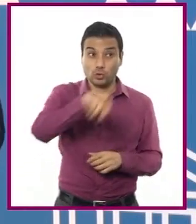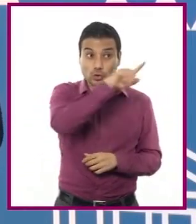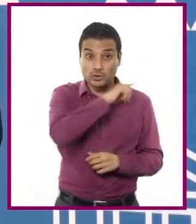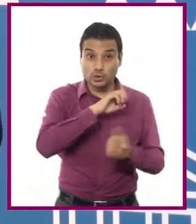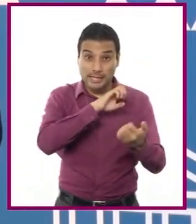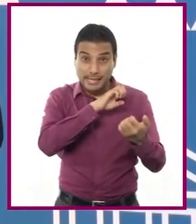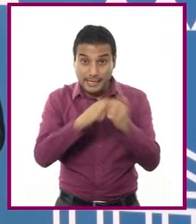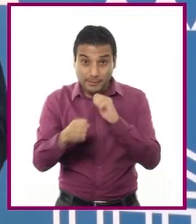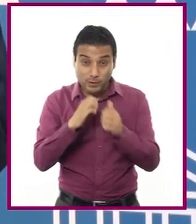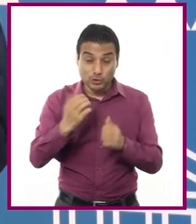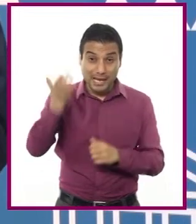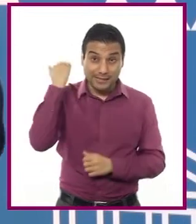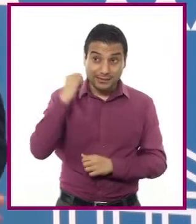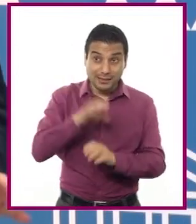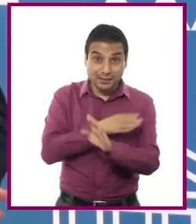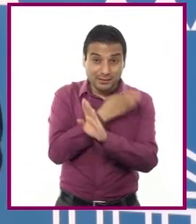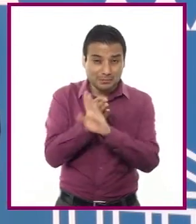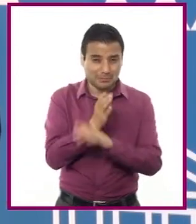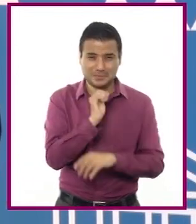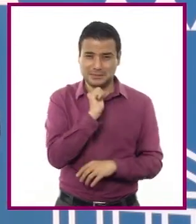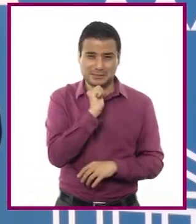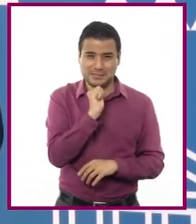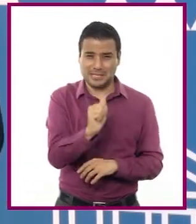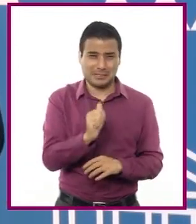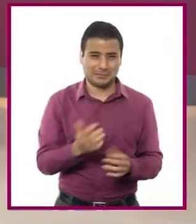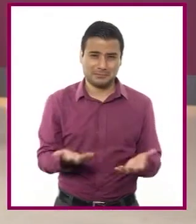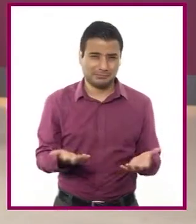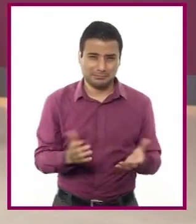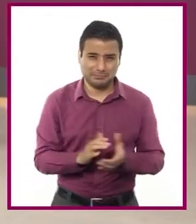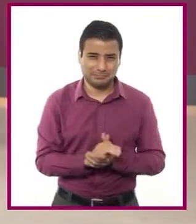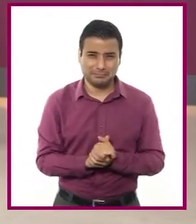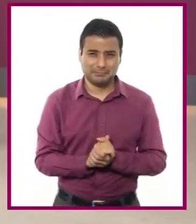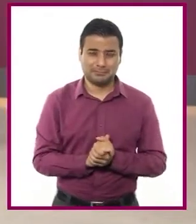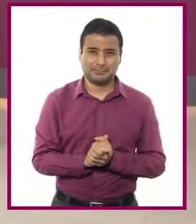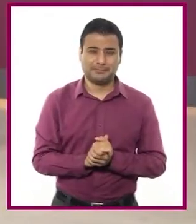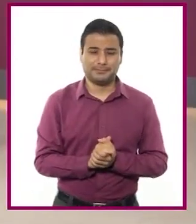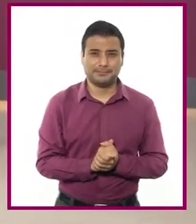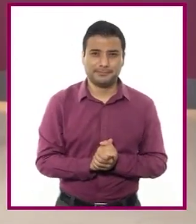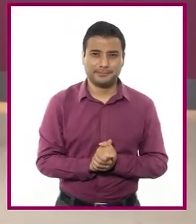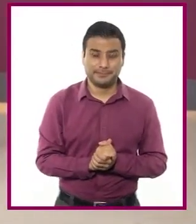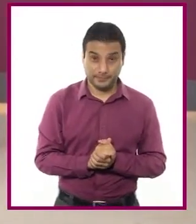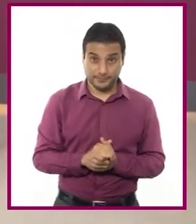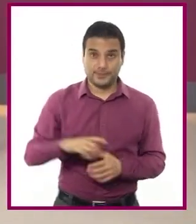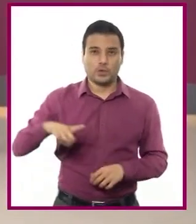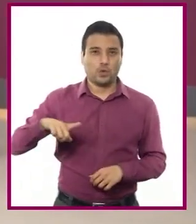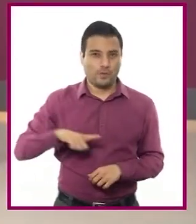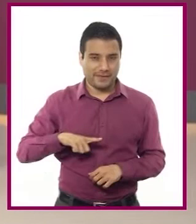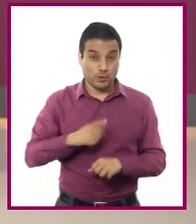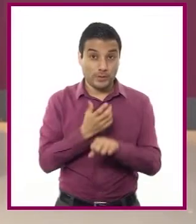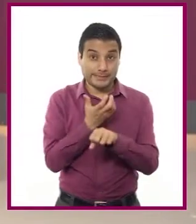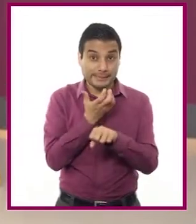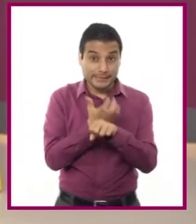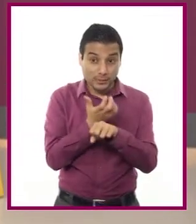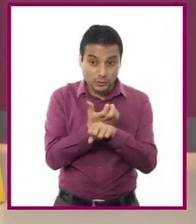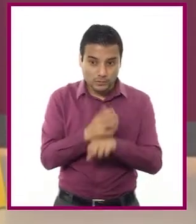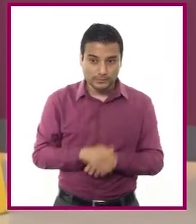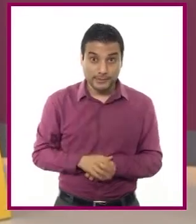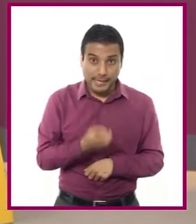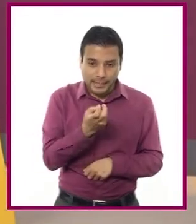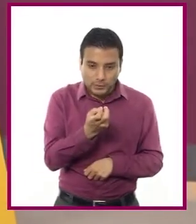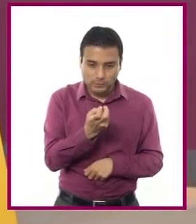atacado en un país con el que no tenían ningún conflicto. Para el gobierno norteamericano, esto fue